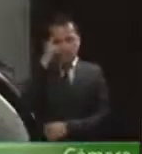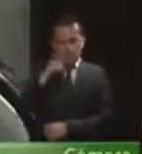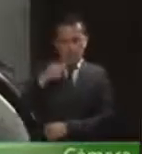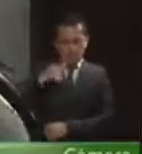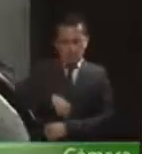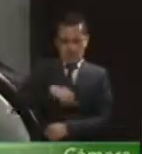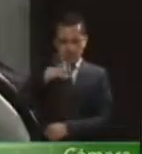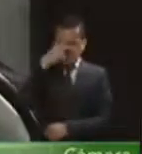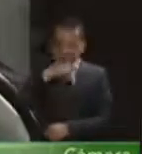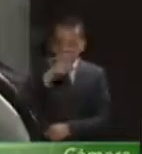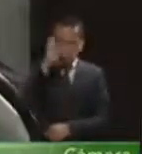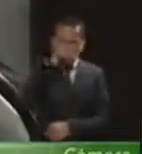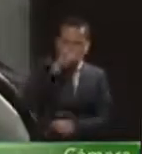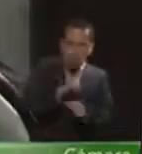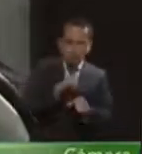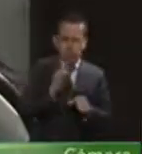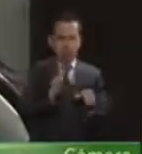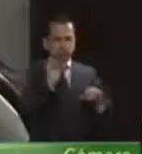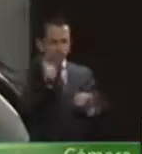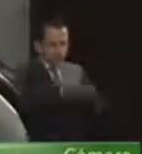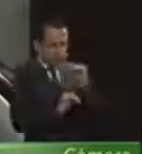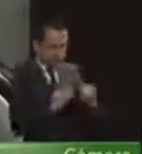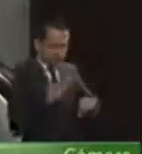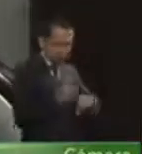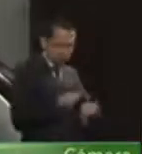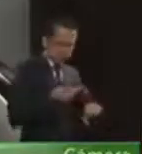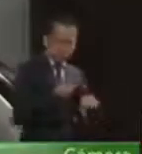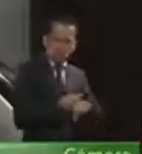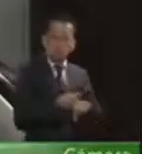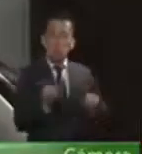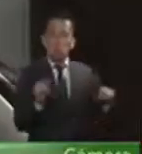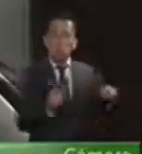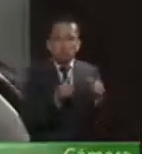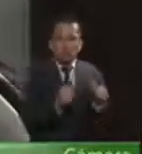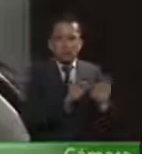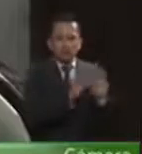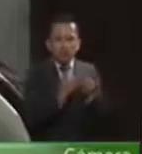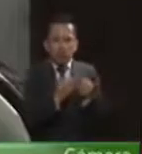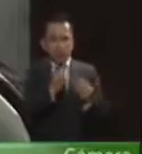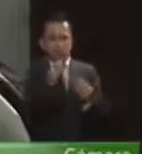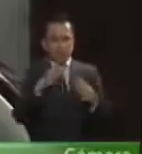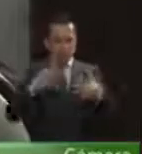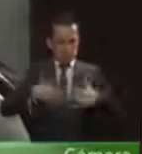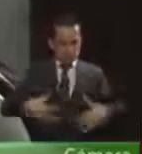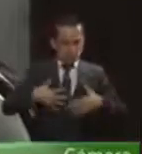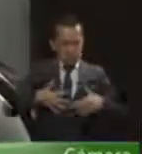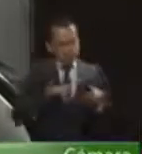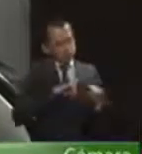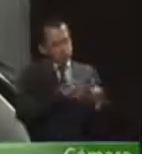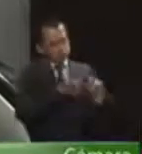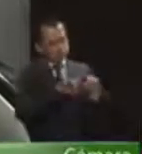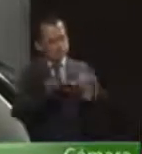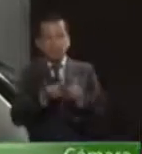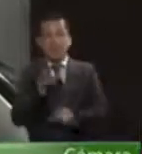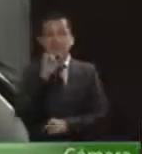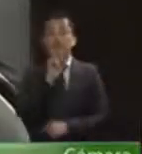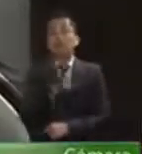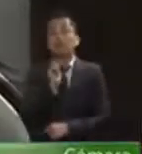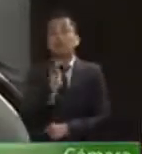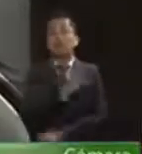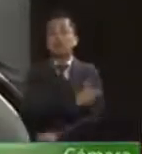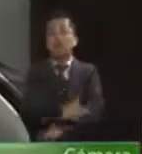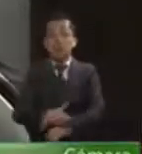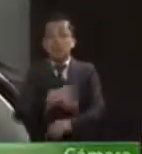instrumentos musicales, del vestuario y, por supuesto, de muchas familias que generación tras generación van